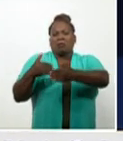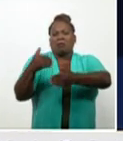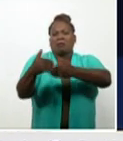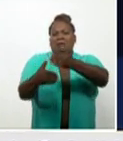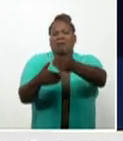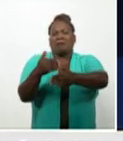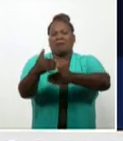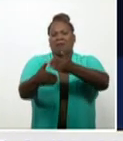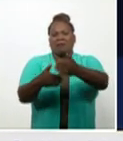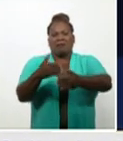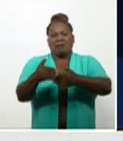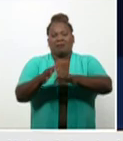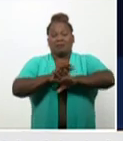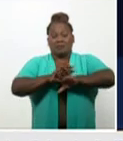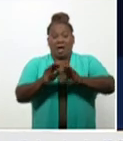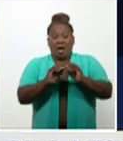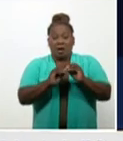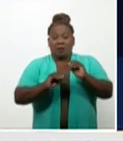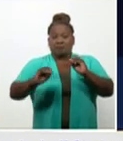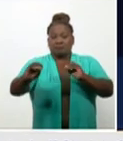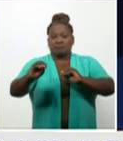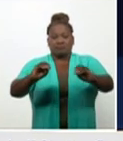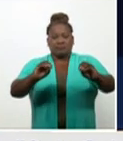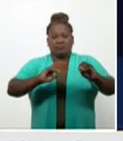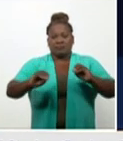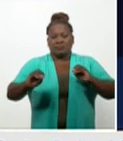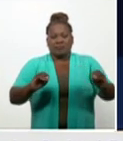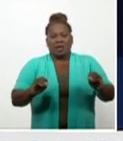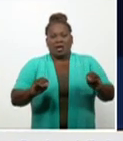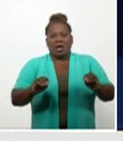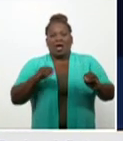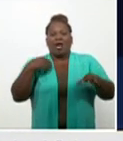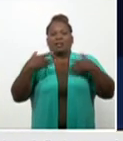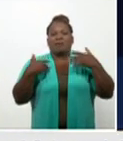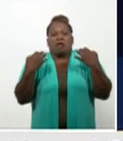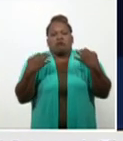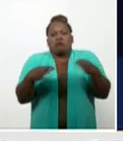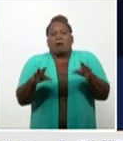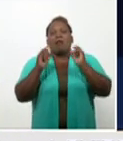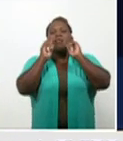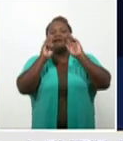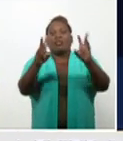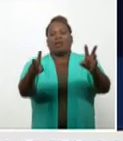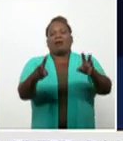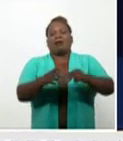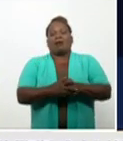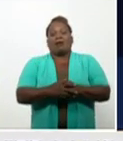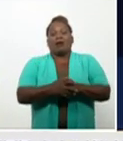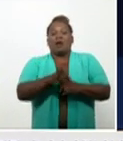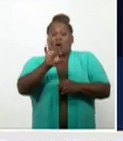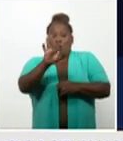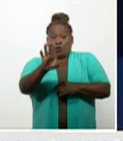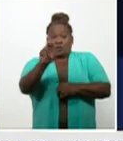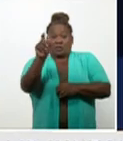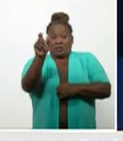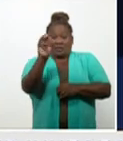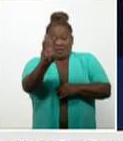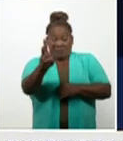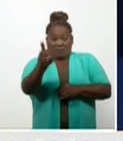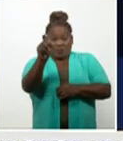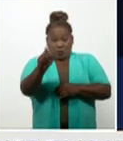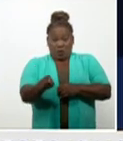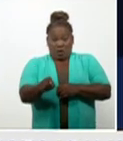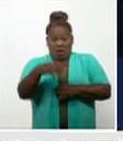a la actividad de esas personas. Con estos 83 fallecidos, pues Cuba tiene hoy